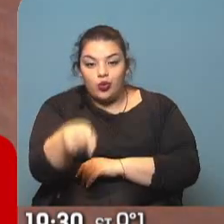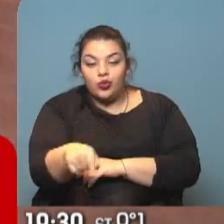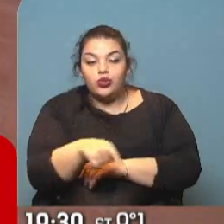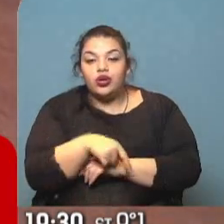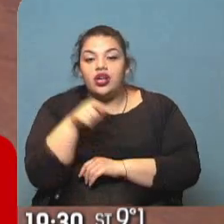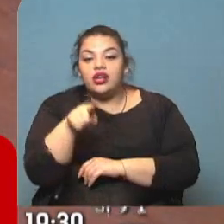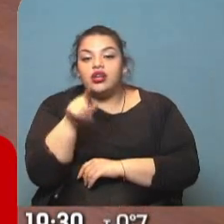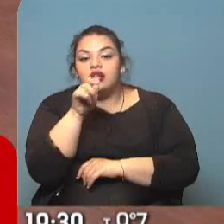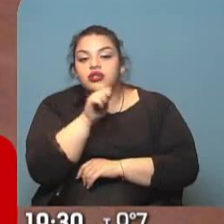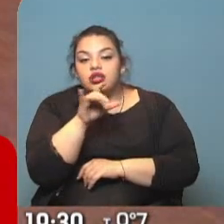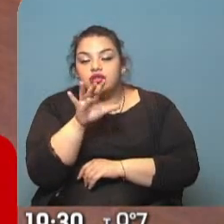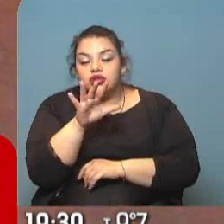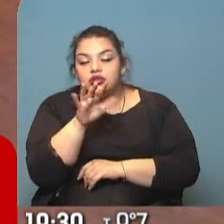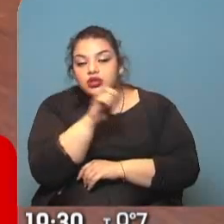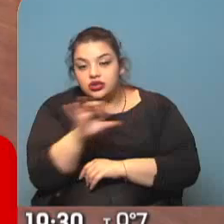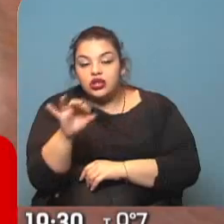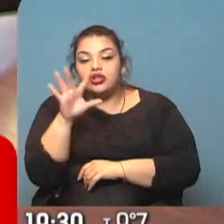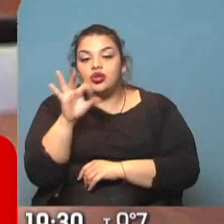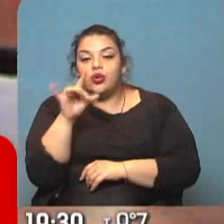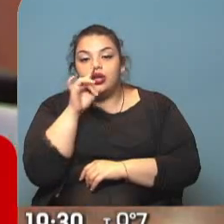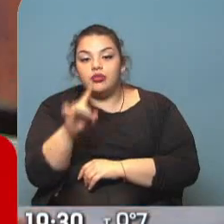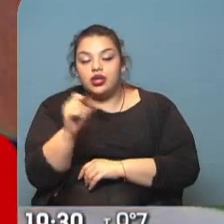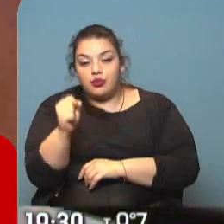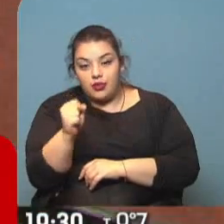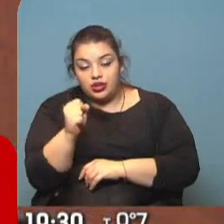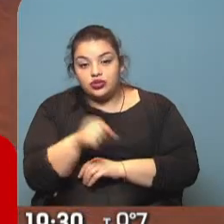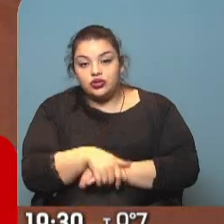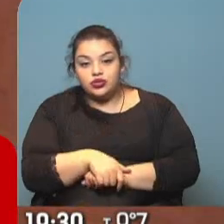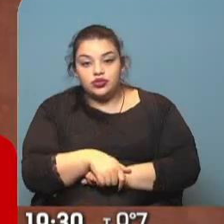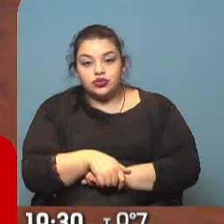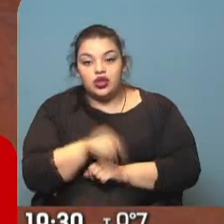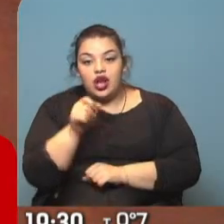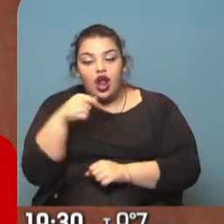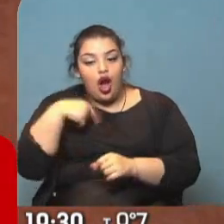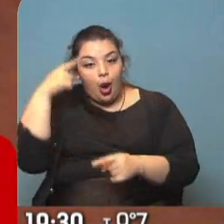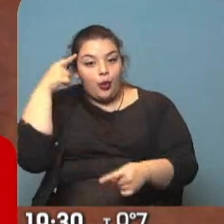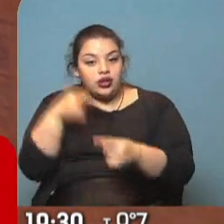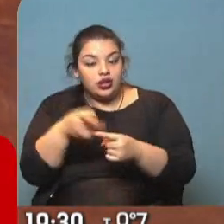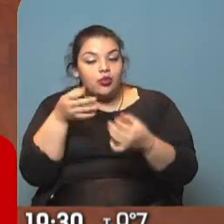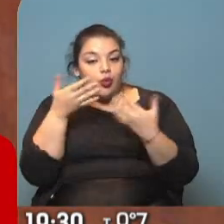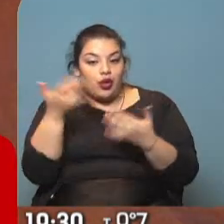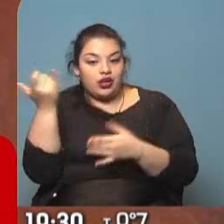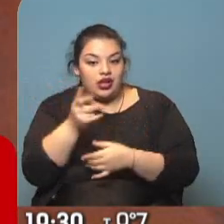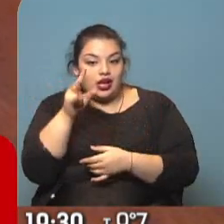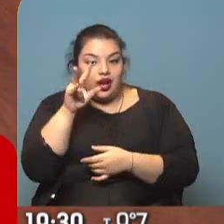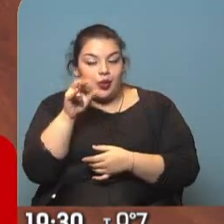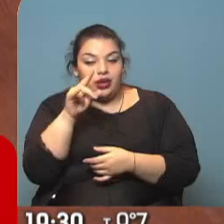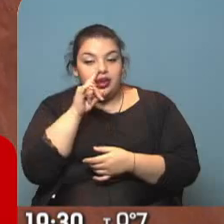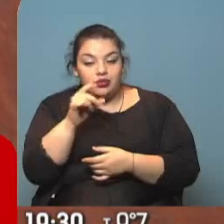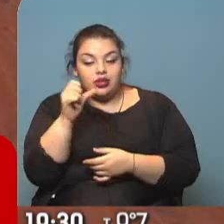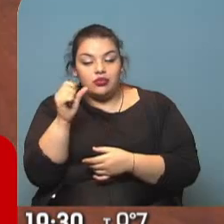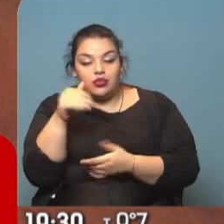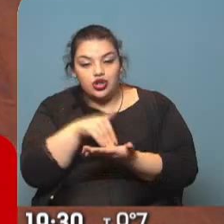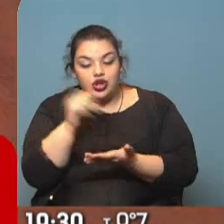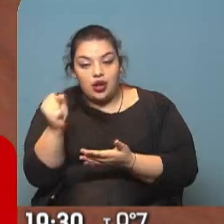650.000 millones de pesos, la bajó casi 100.000 millones de pesos. El objetivo es llegar con 500.000 millones de pesos. Por otro lado, se está